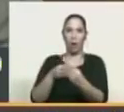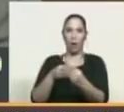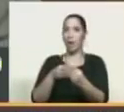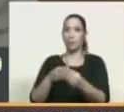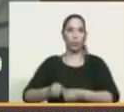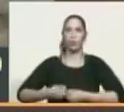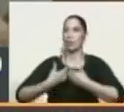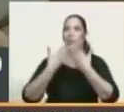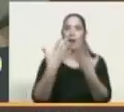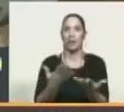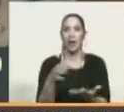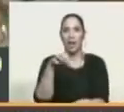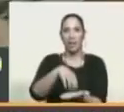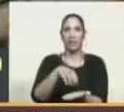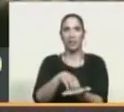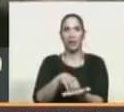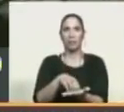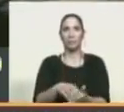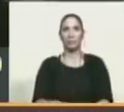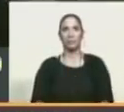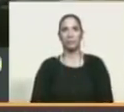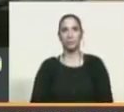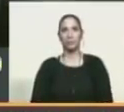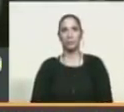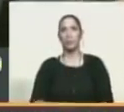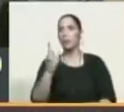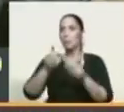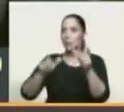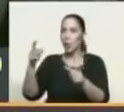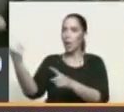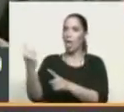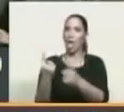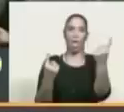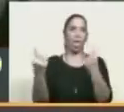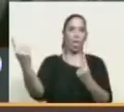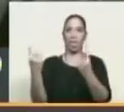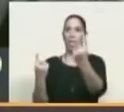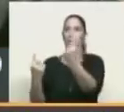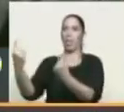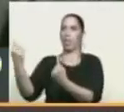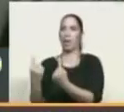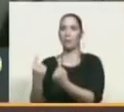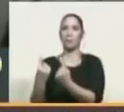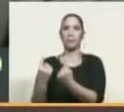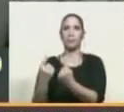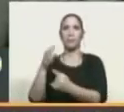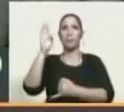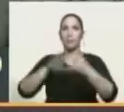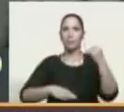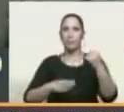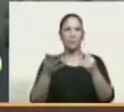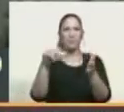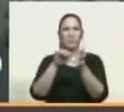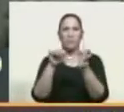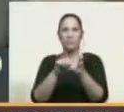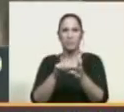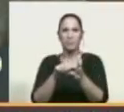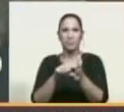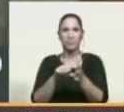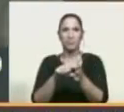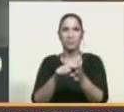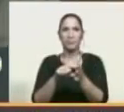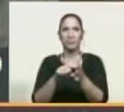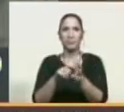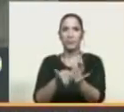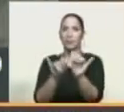Estado. Pero no se la darán aquí un intermediario, un tercer intermediario, y al final usted ve que ¿dónde llega esa cosa? A las